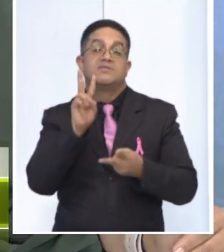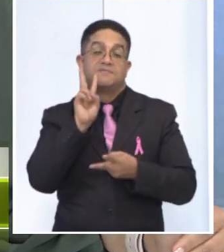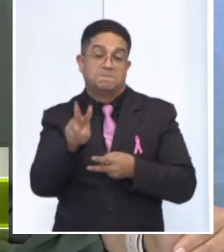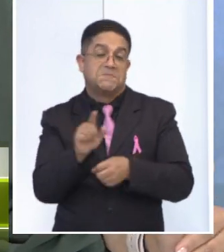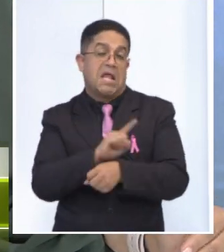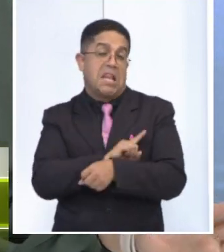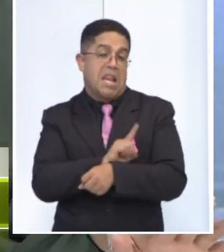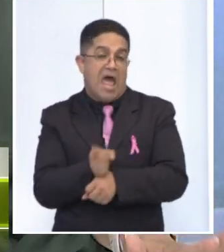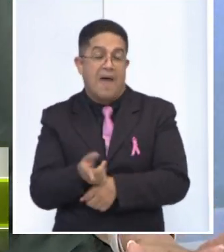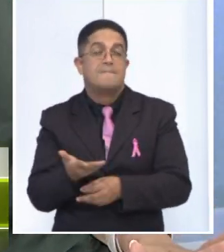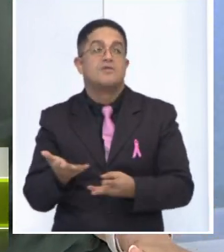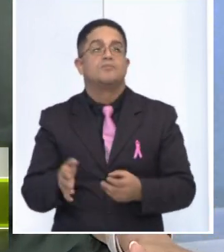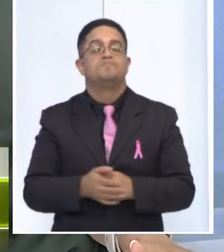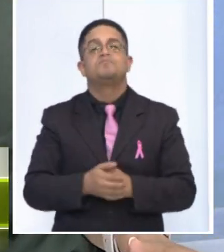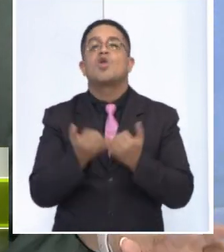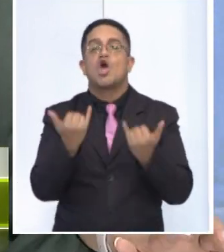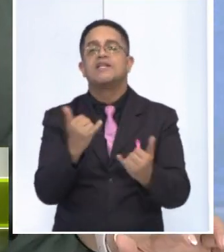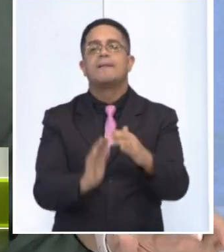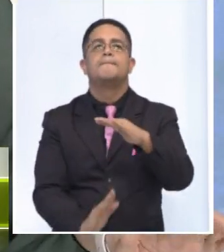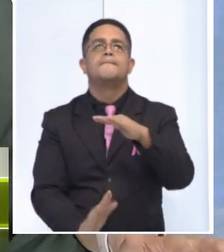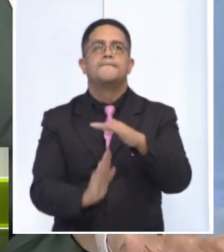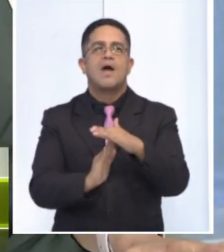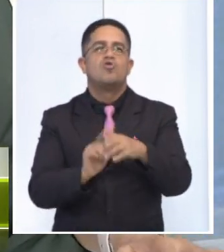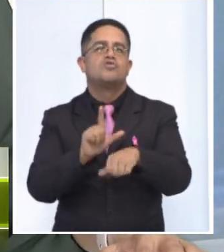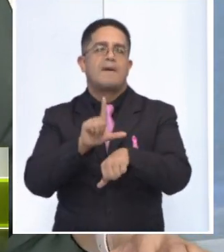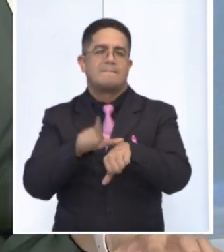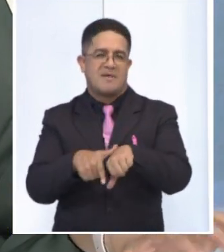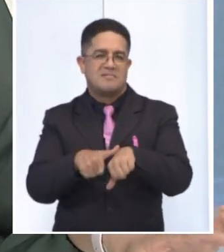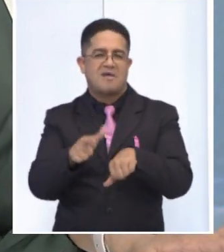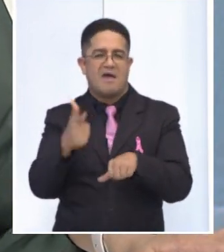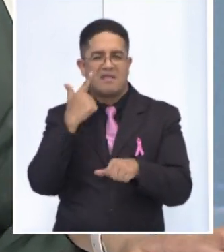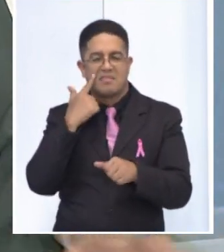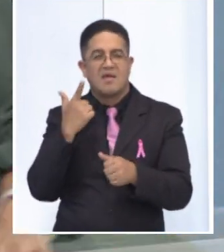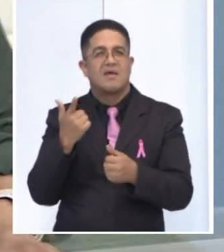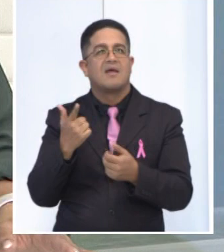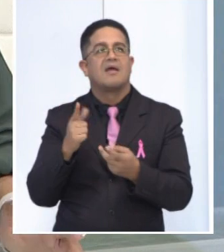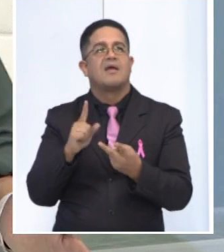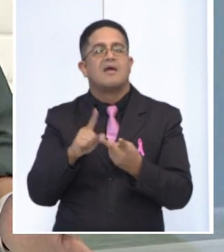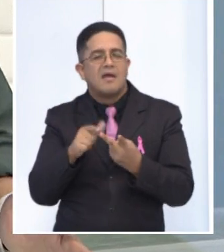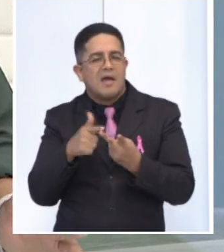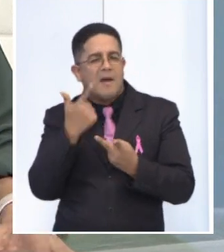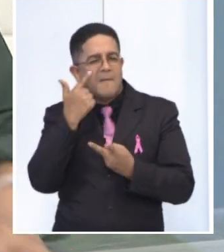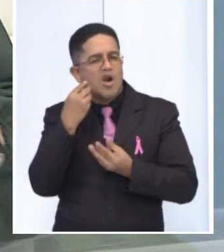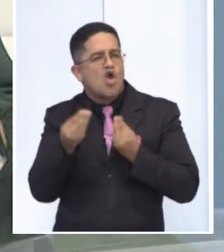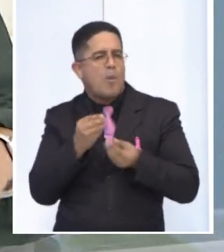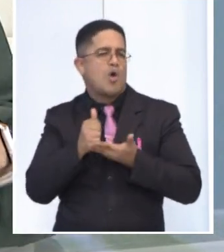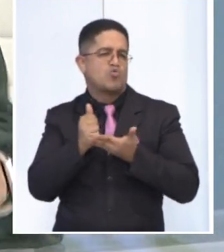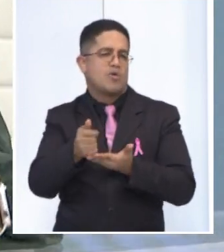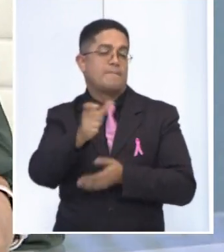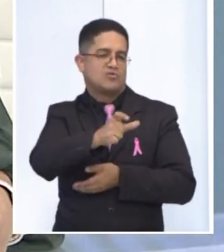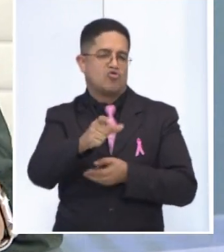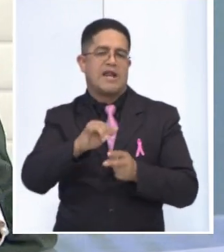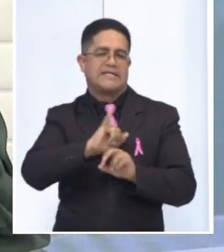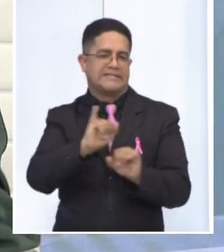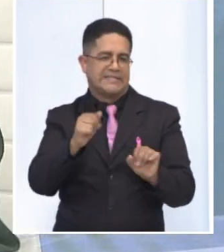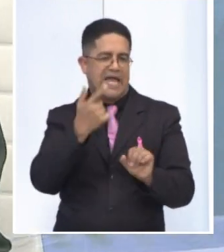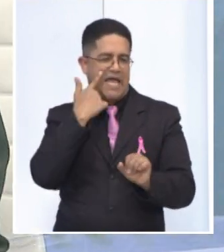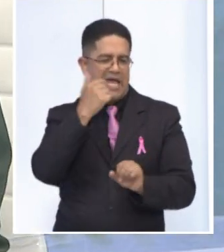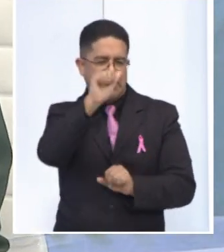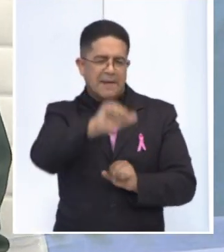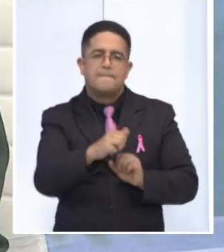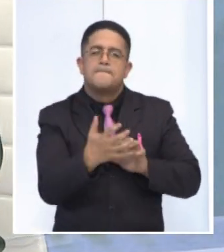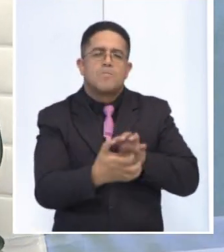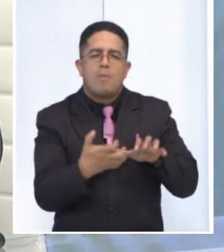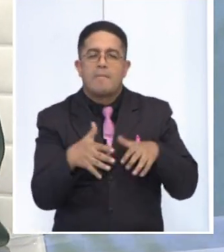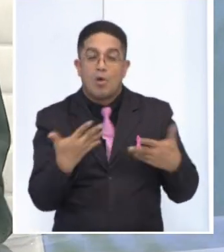más potente. Vamos a irnos a una pausa, regreso, vamos a hablar también cómo se contrarresta y cómo ayudar a estos pacientes. Ya hemos hablado de la problemática, pero hablemos